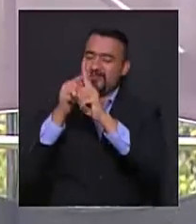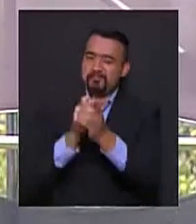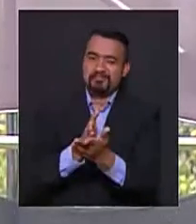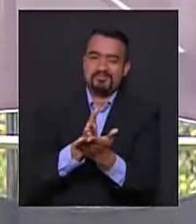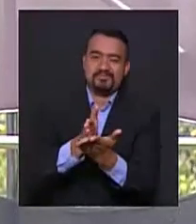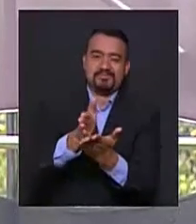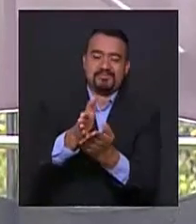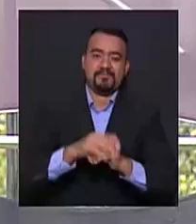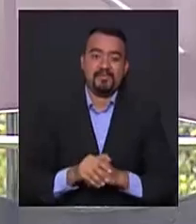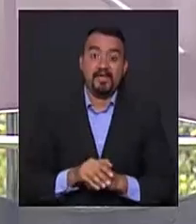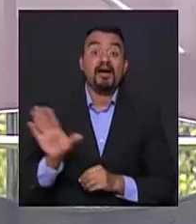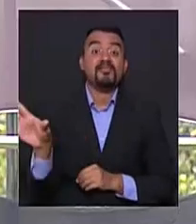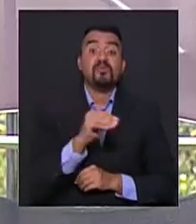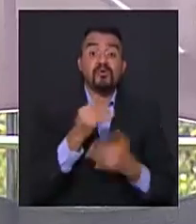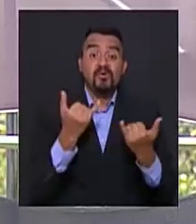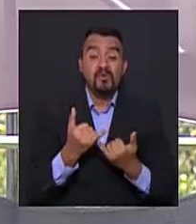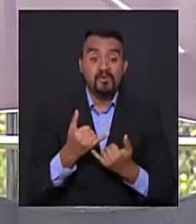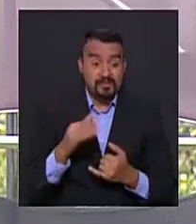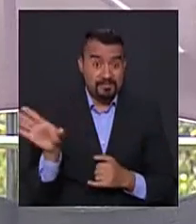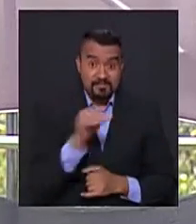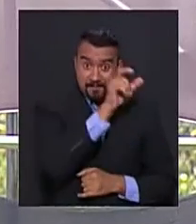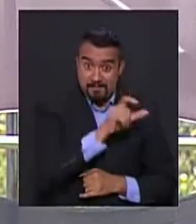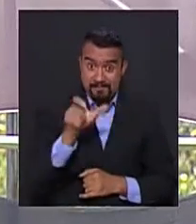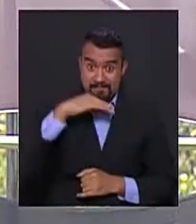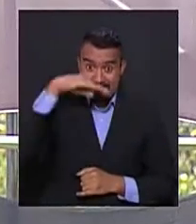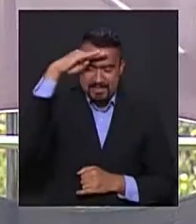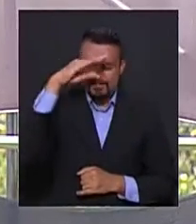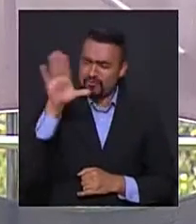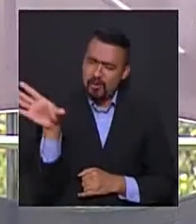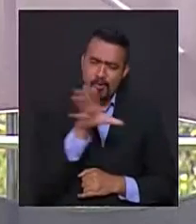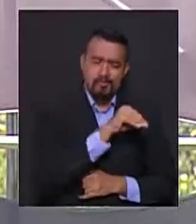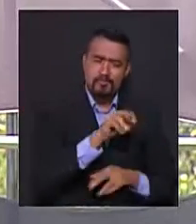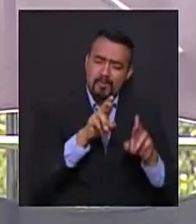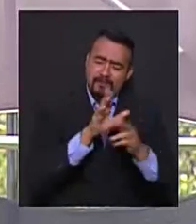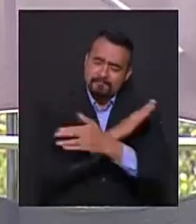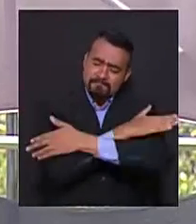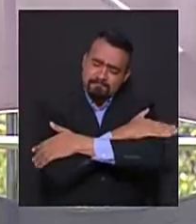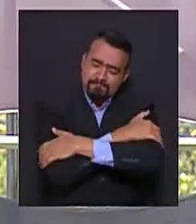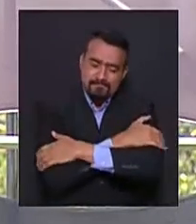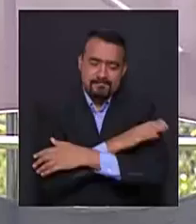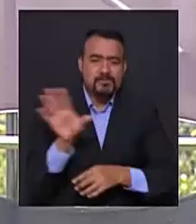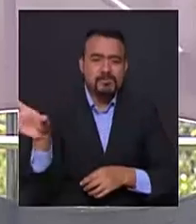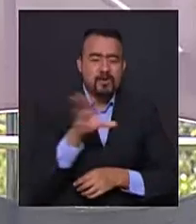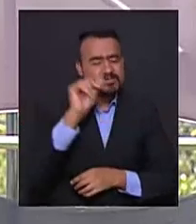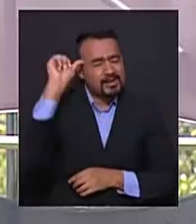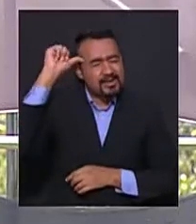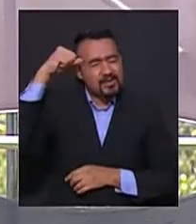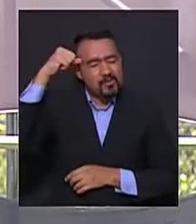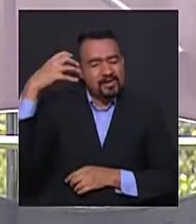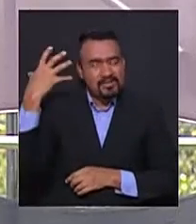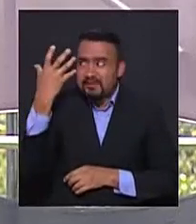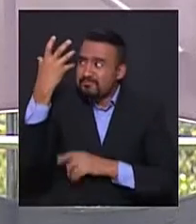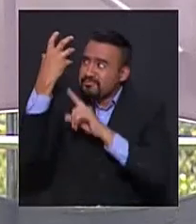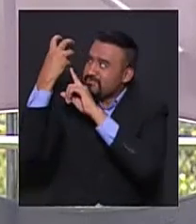Medellín hoy los abraza. Aún estamos a tiempo de abrazarnos y de abrazar esta historia que es